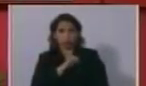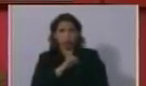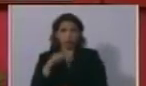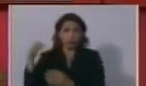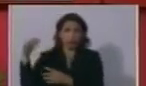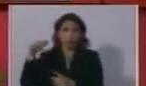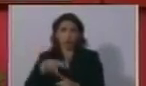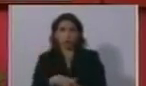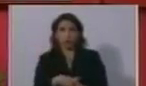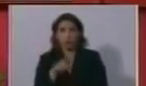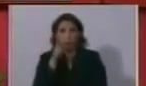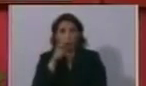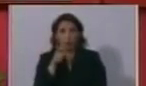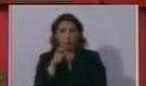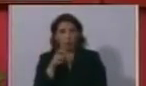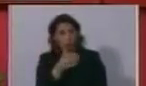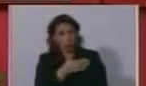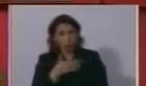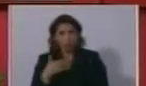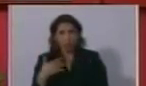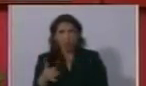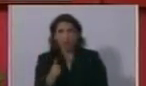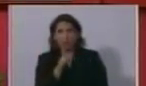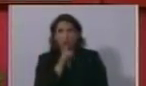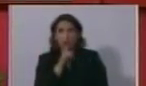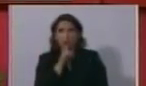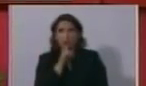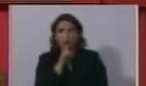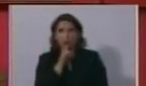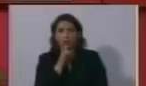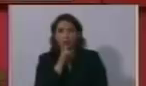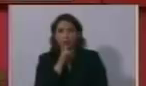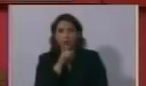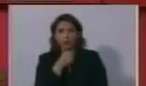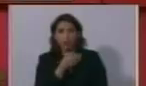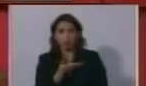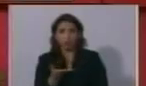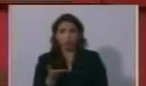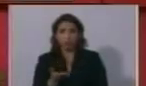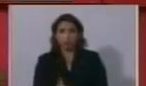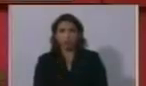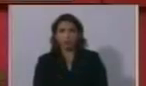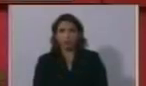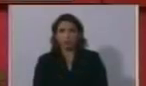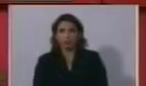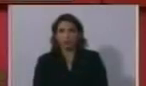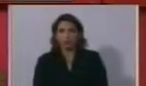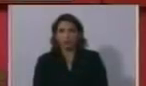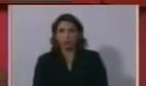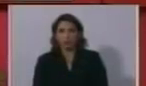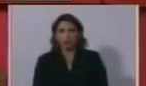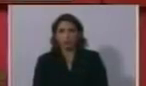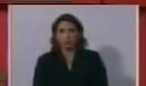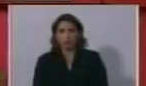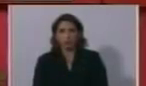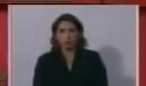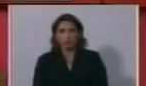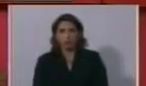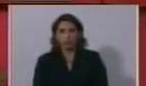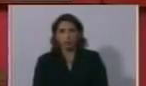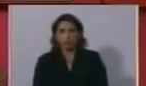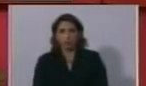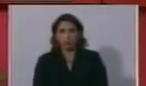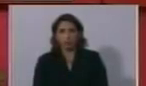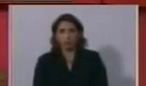Yo creo que esa noticia la iban a sacar antes de la elección en México. Creo que la iban a sacar antes de la